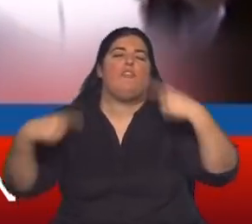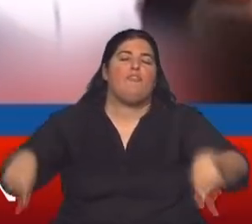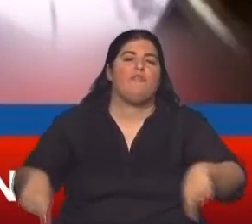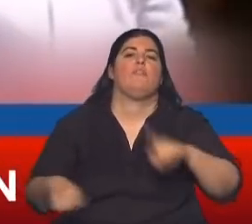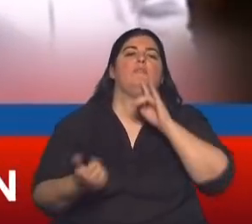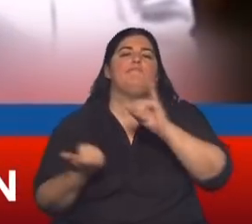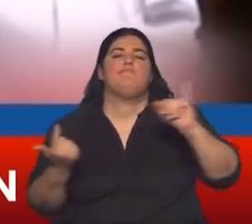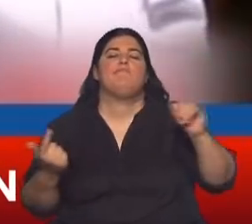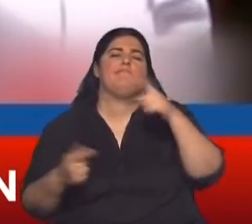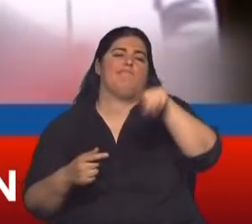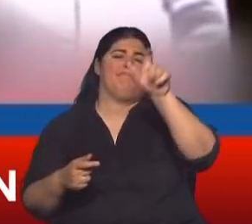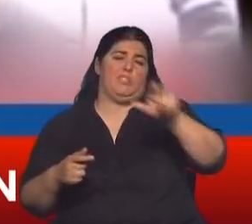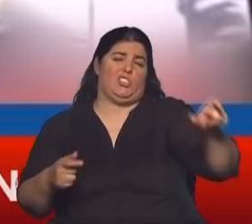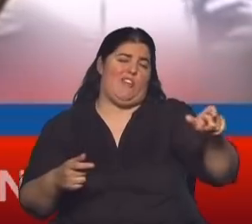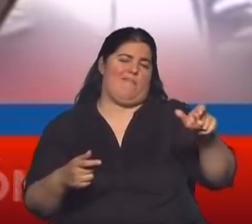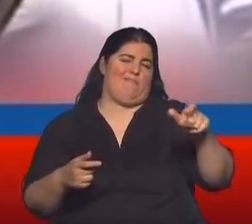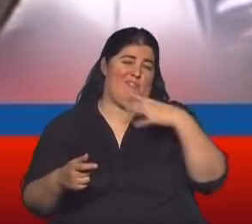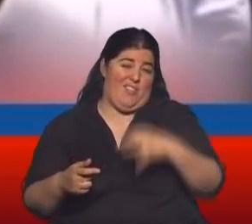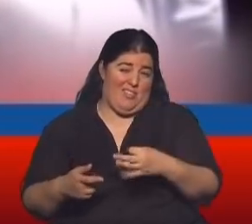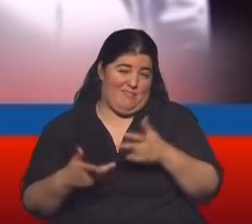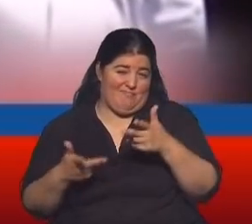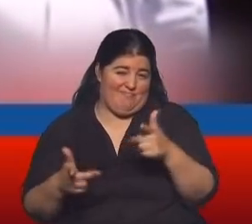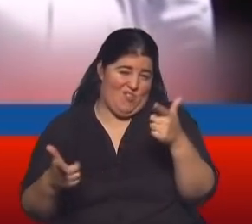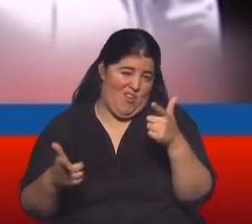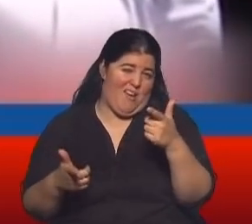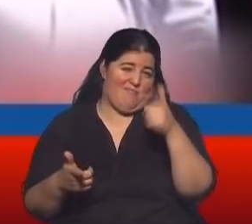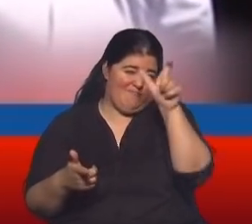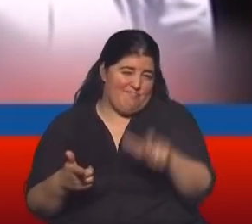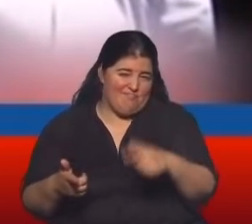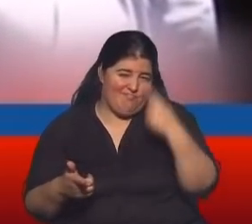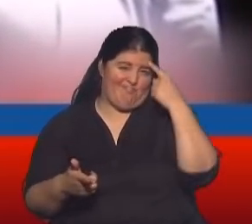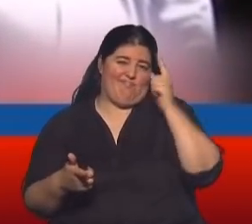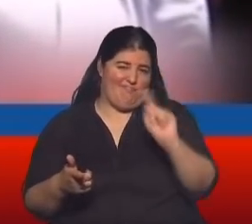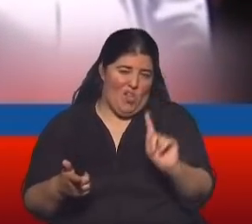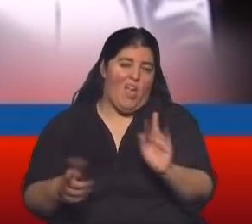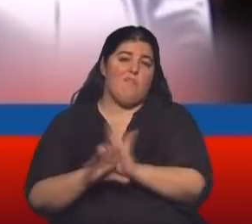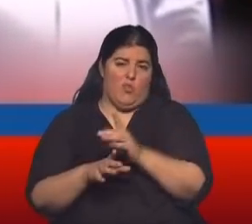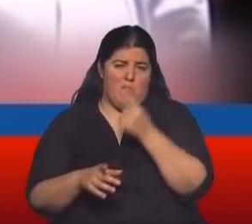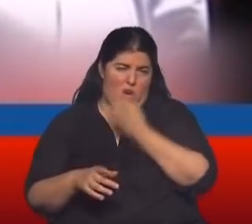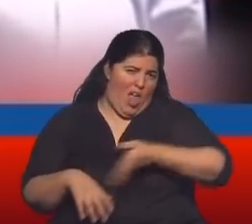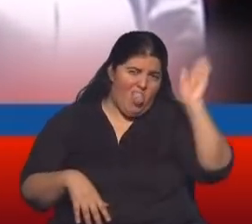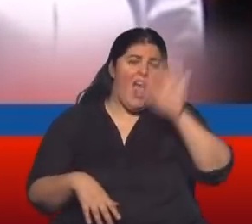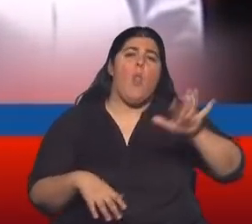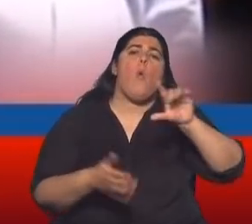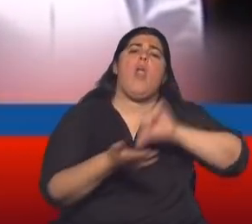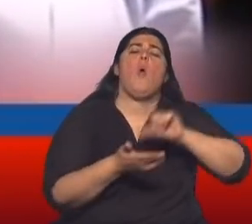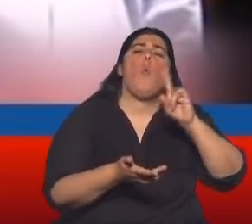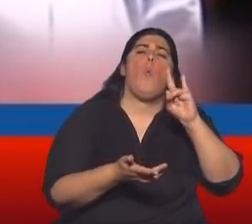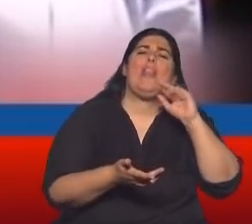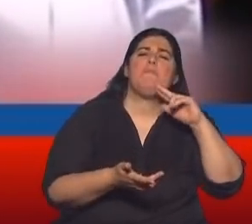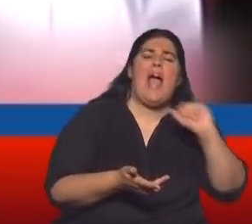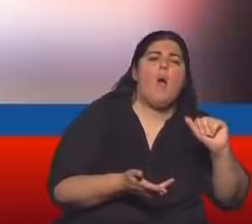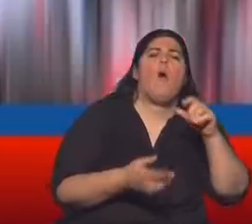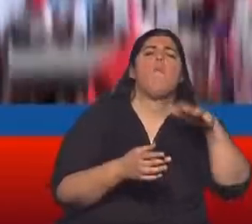perdido credibilidad. ¿Por qué no salen a hacer una encuesta en Yurimaguas? ¿Por qué no vienen a hacer una encuesta en los